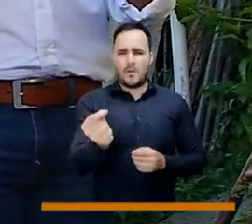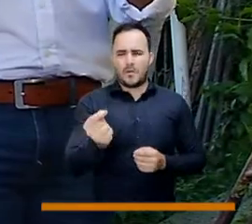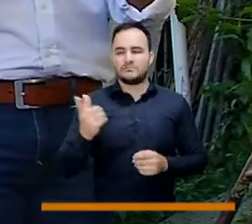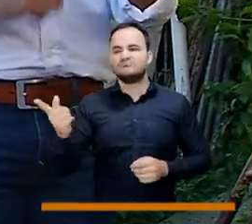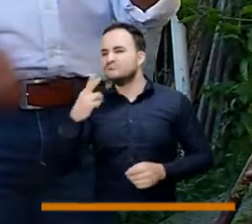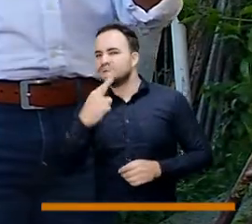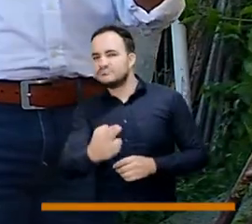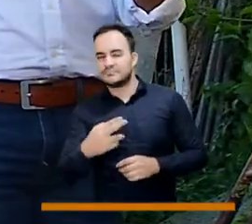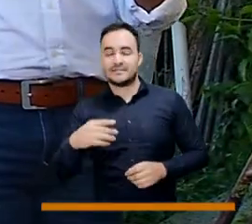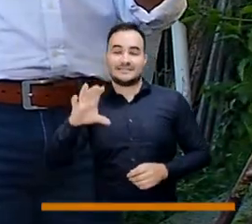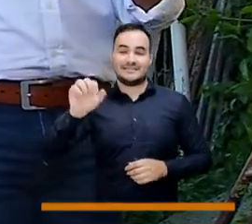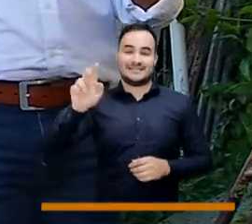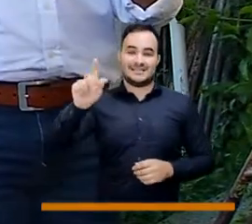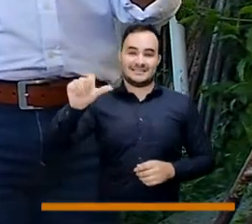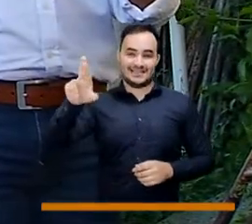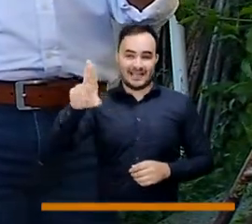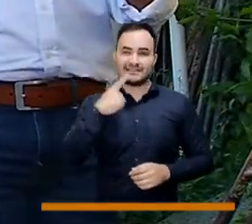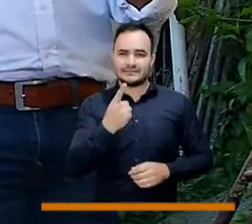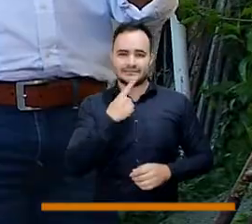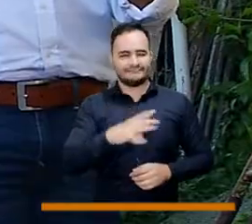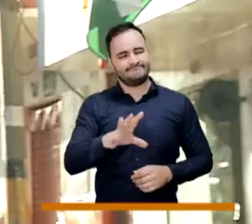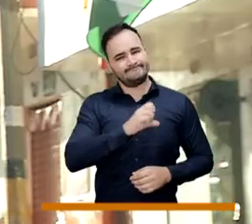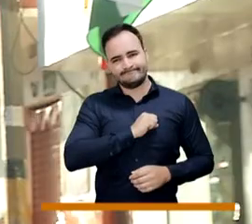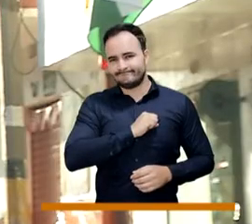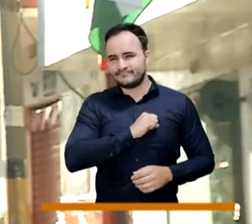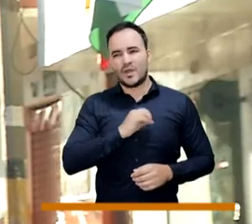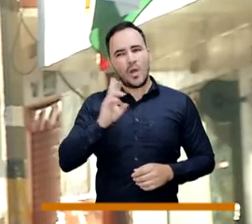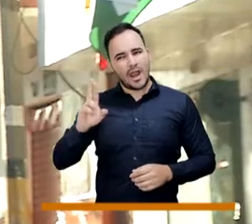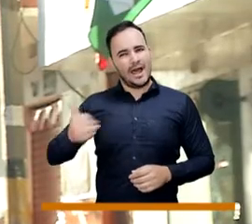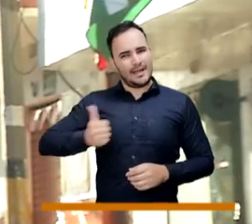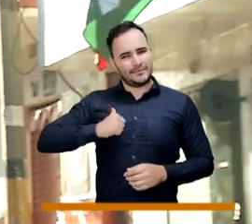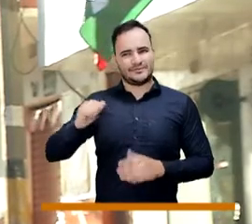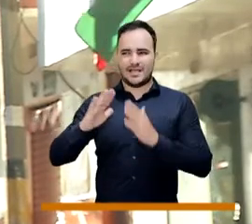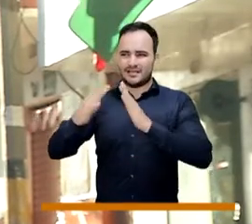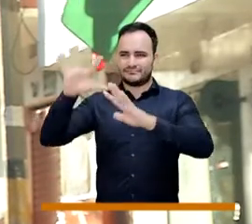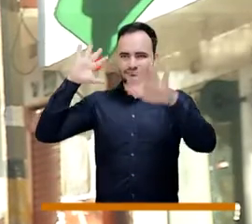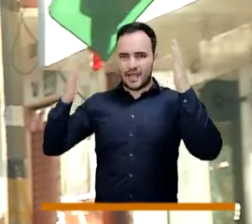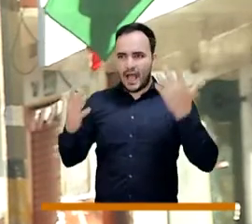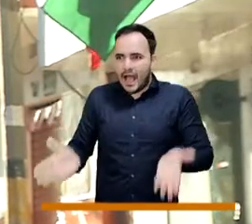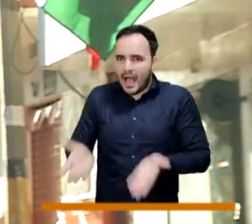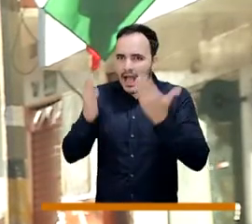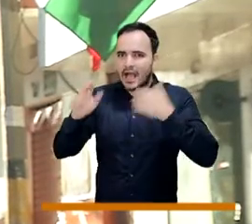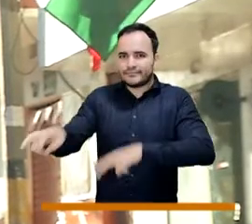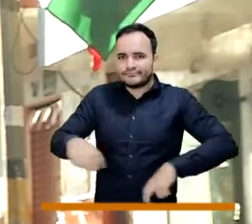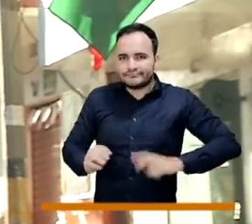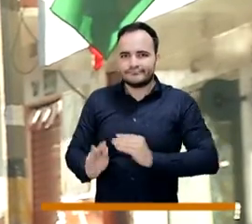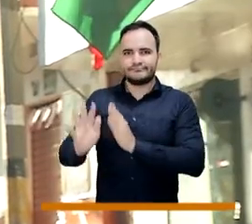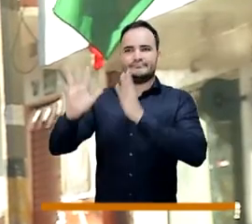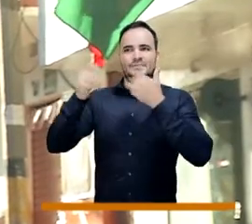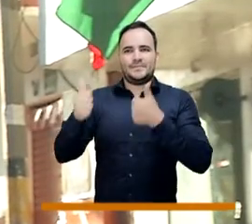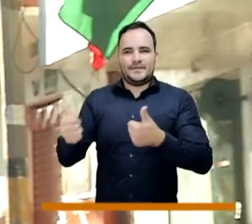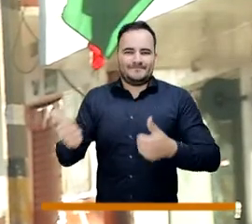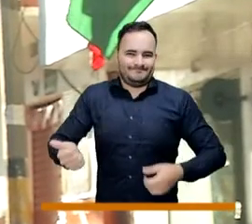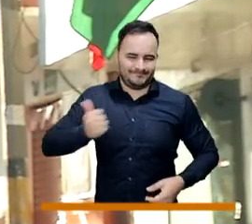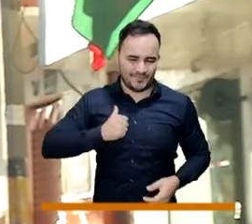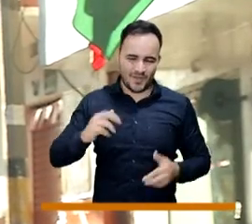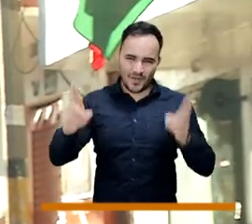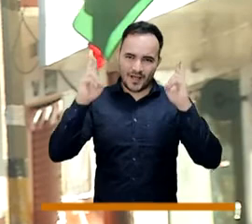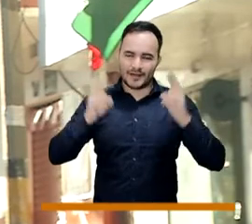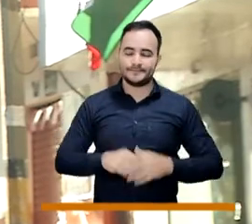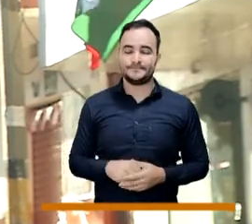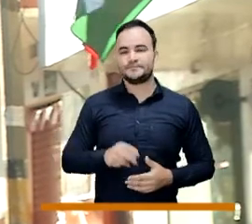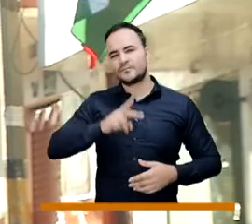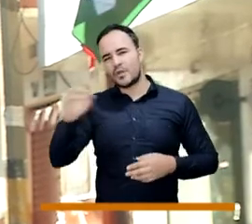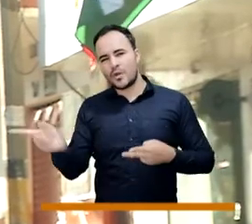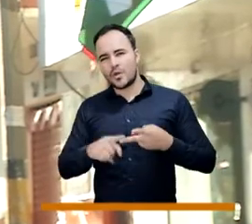campesinos? Dice César Rodríguez, es una lástima, deberíamos aprovechar ese territorio y potenciar campesinos para generar alimentos que nos hacen